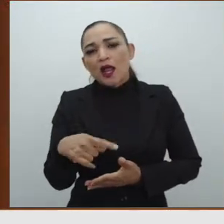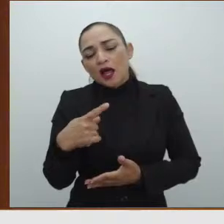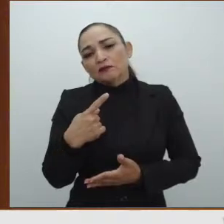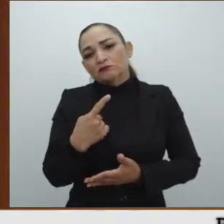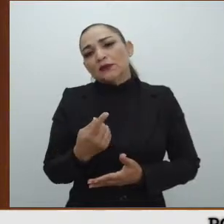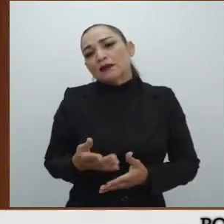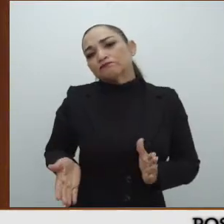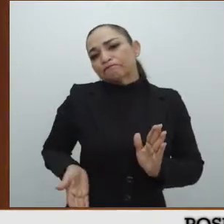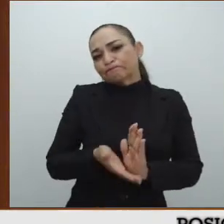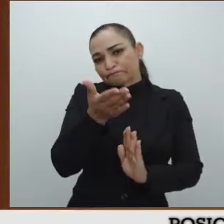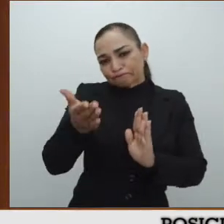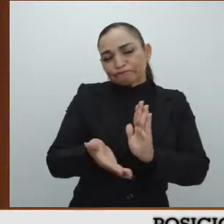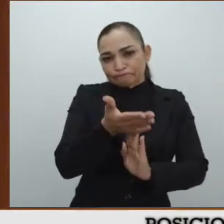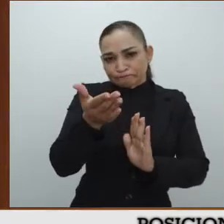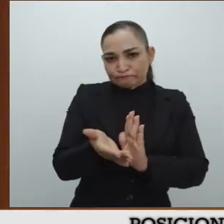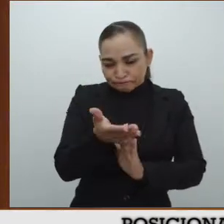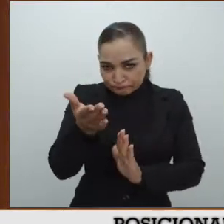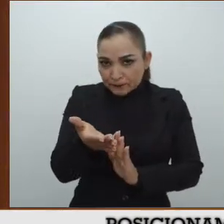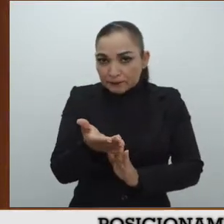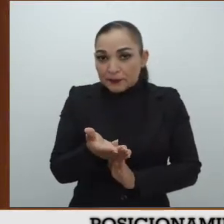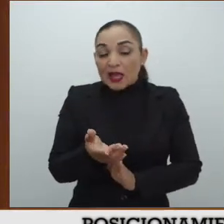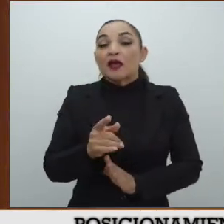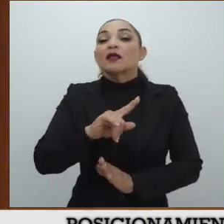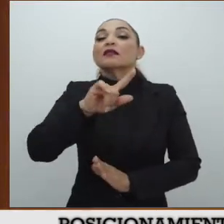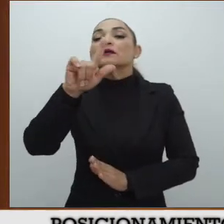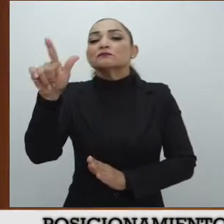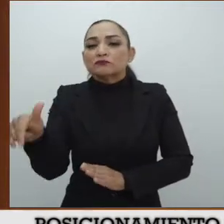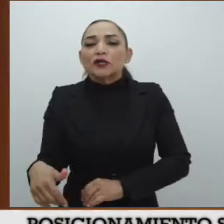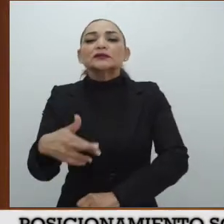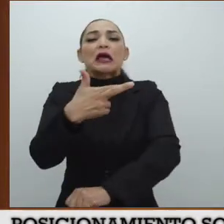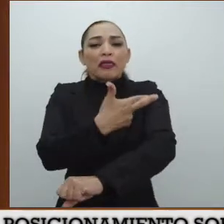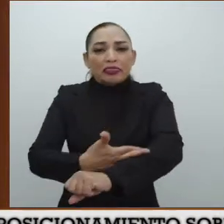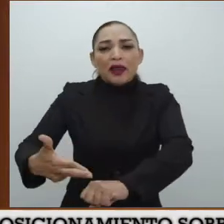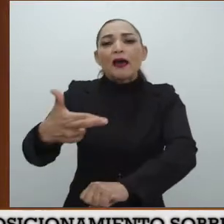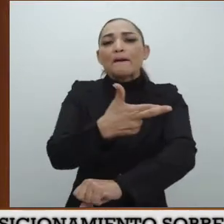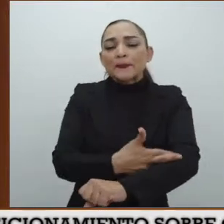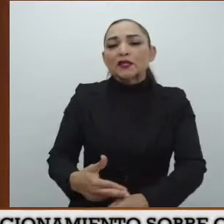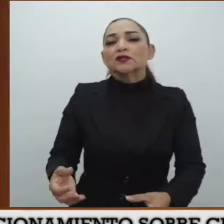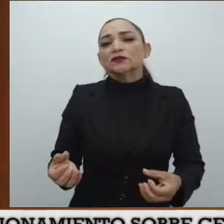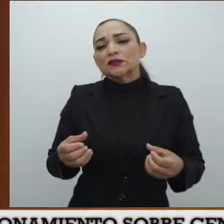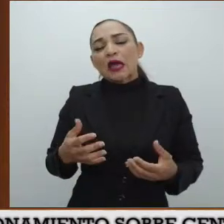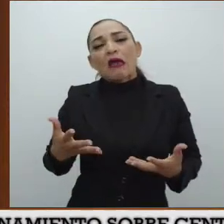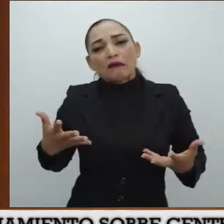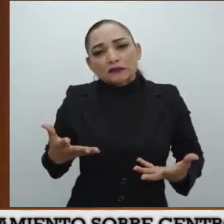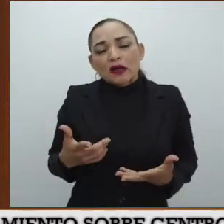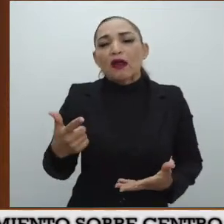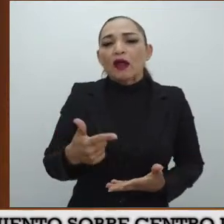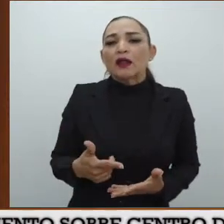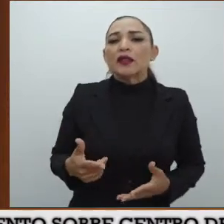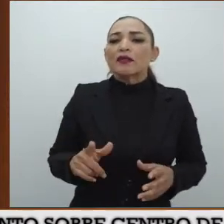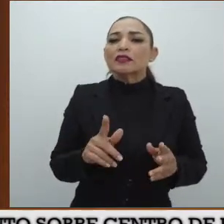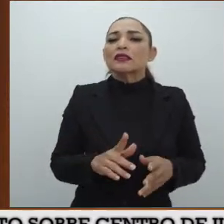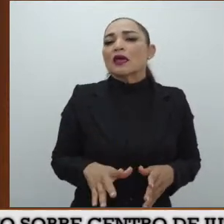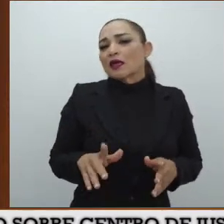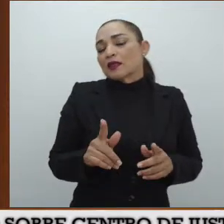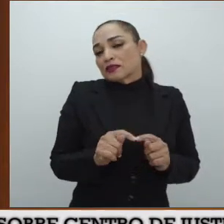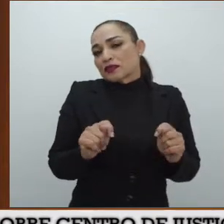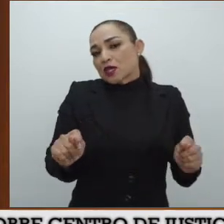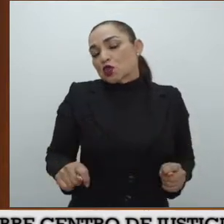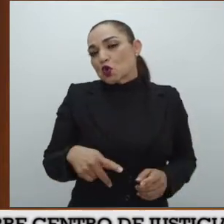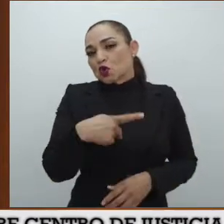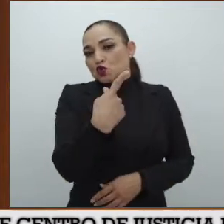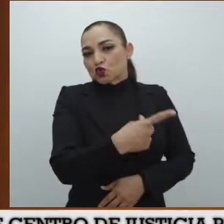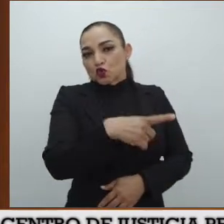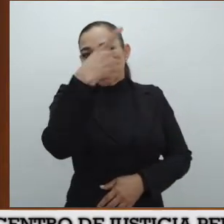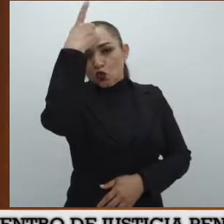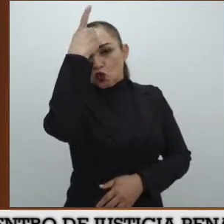cristalización. Se realizaron los trámites del título de propiedad del terreno con el